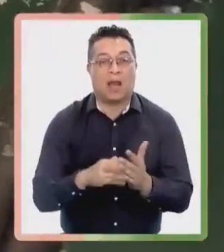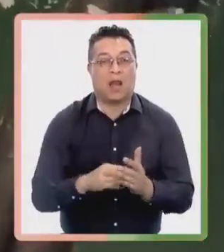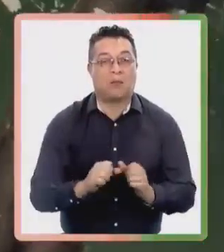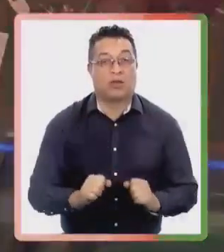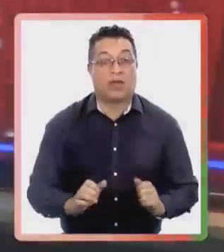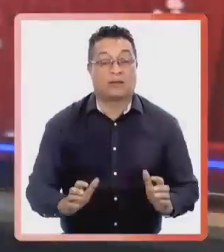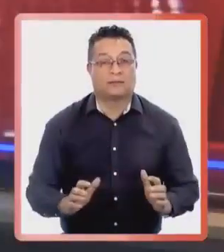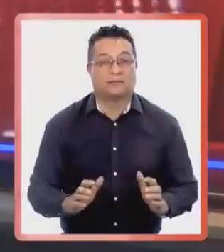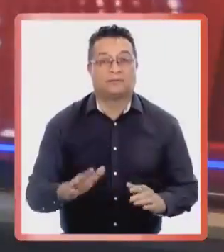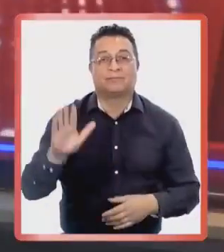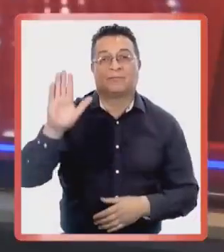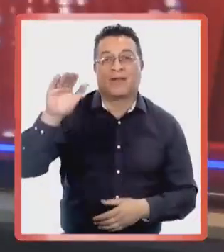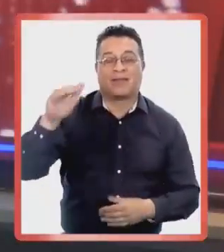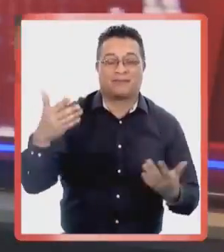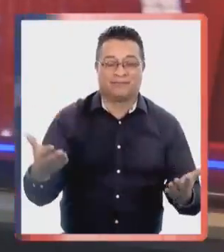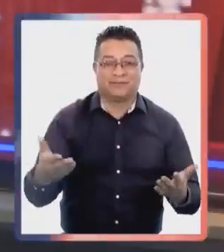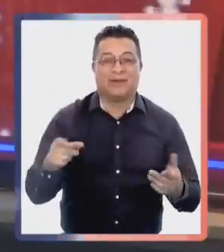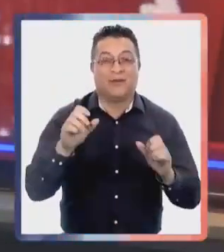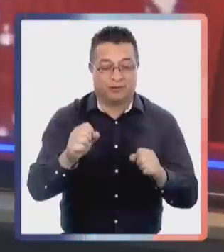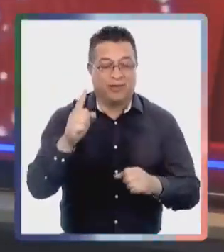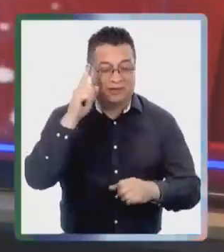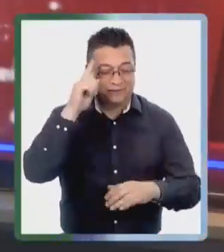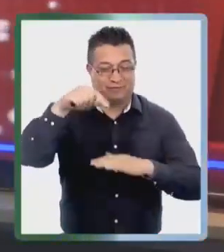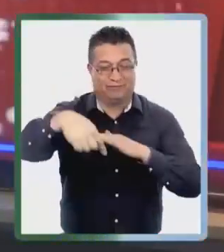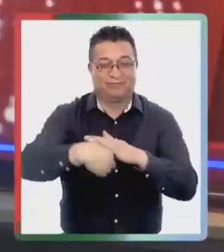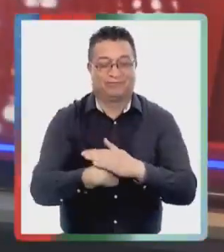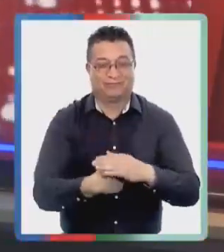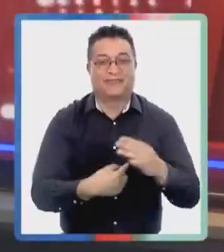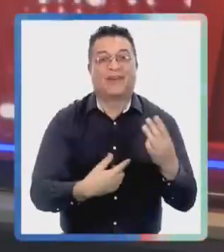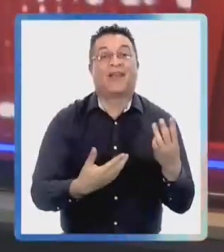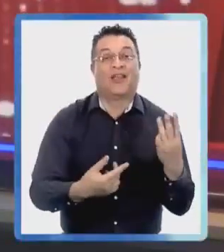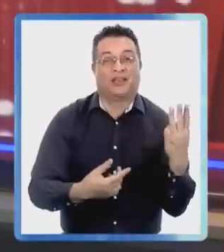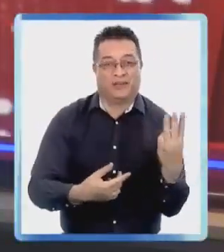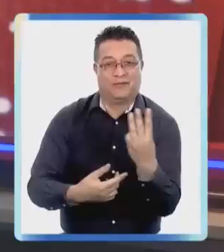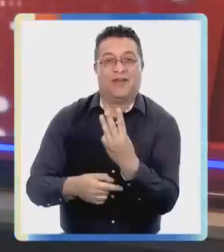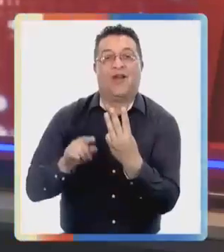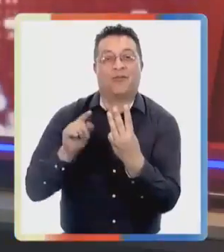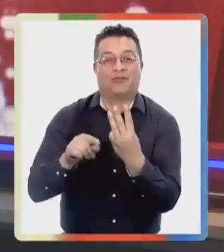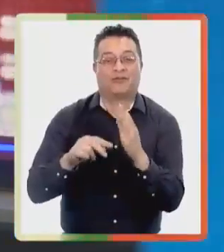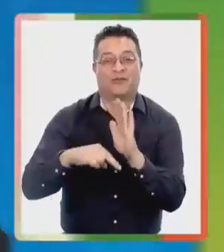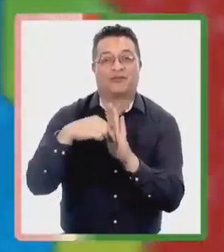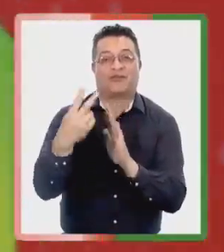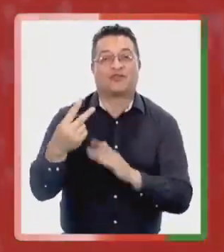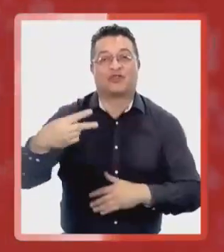pesos. Nos despedimos y recuerden que pueden visitar nuestra página web, estamos en